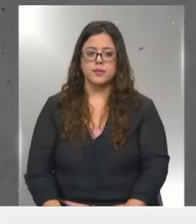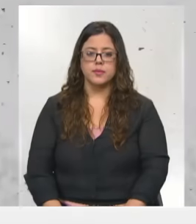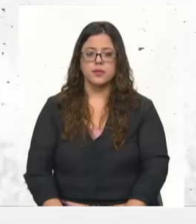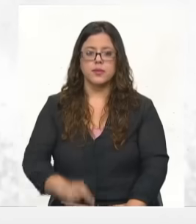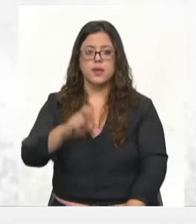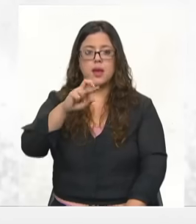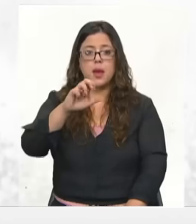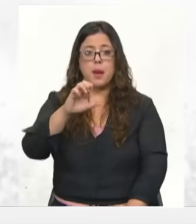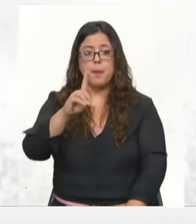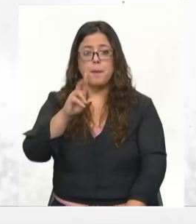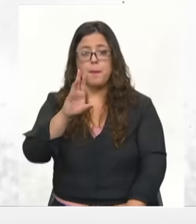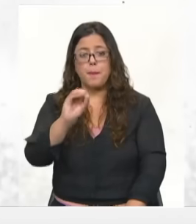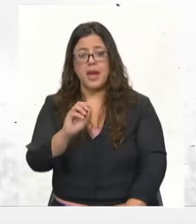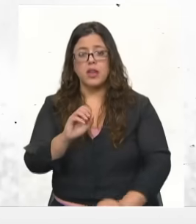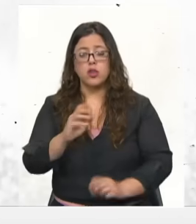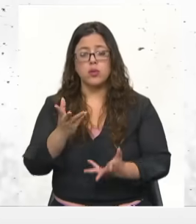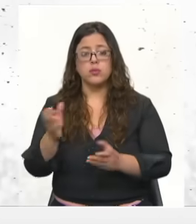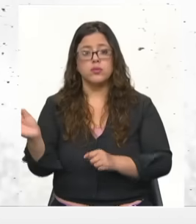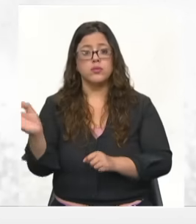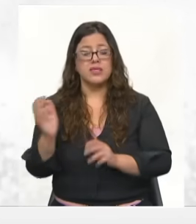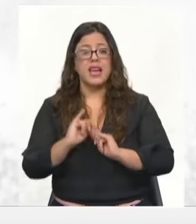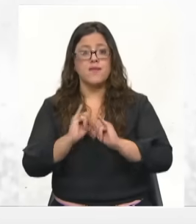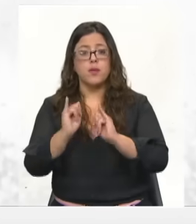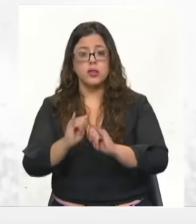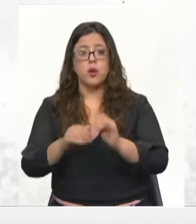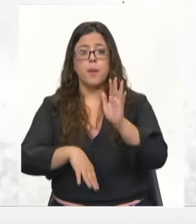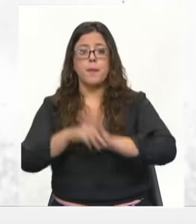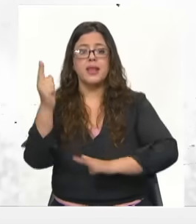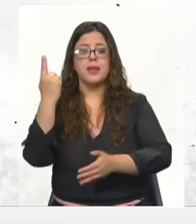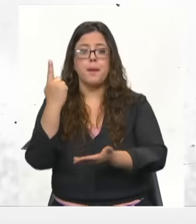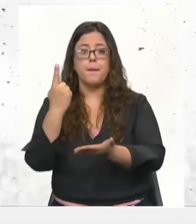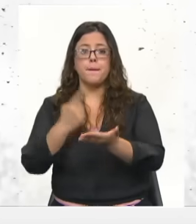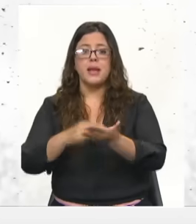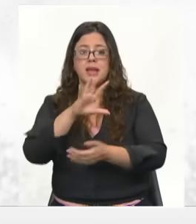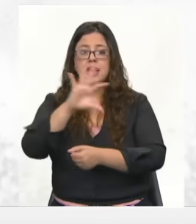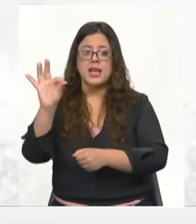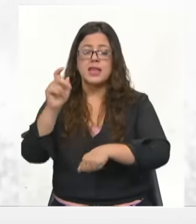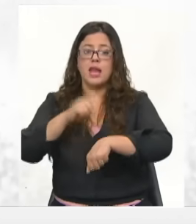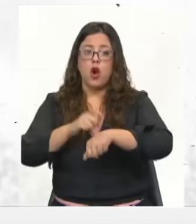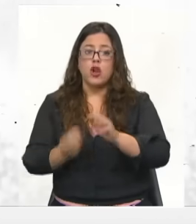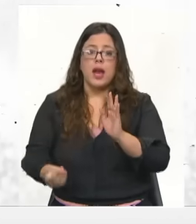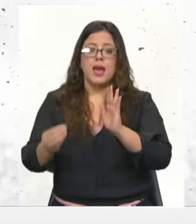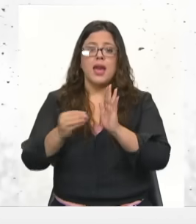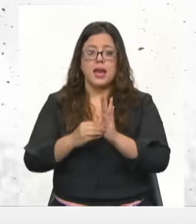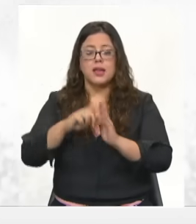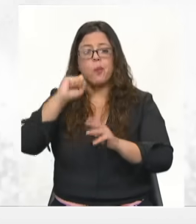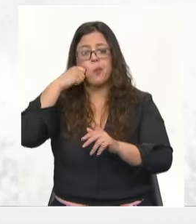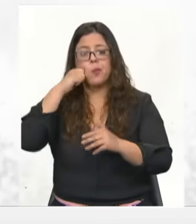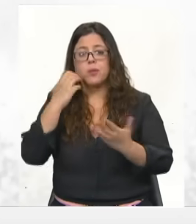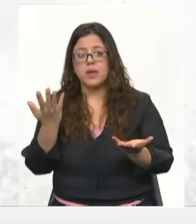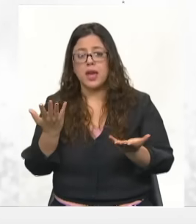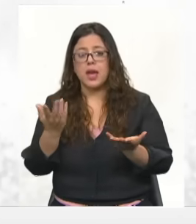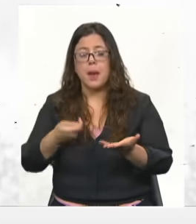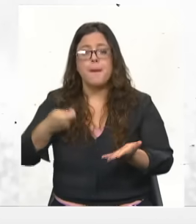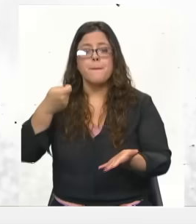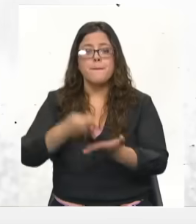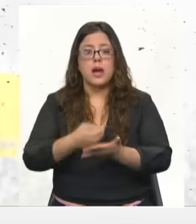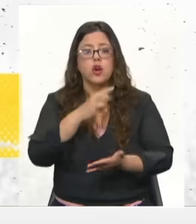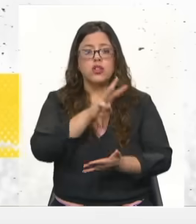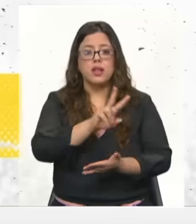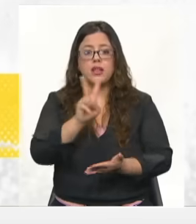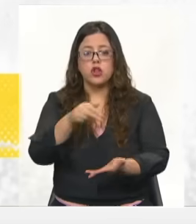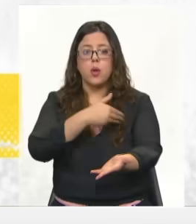Pedro Carrasco informó en un año más de 1.500 horas extraordinarias, que le significaron un pago de